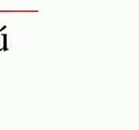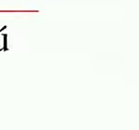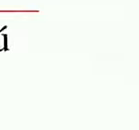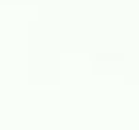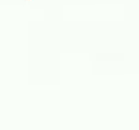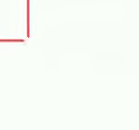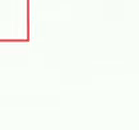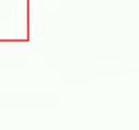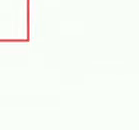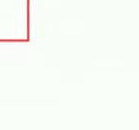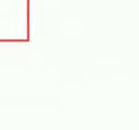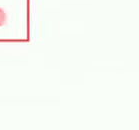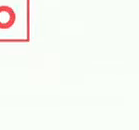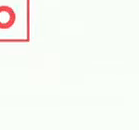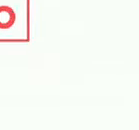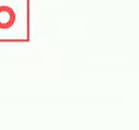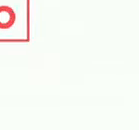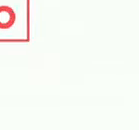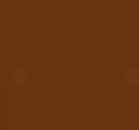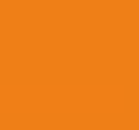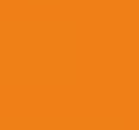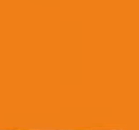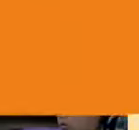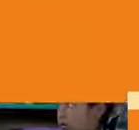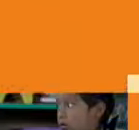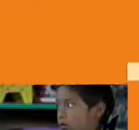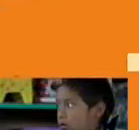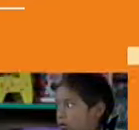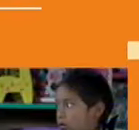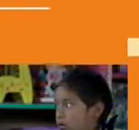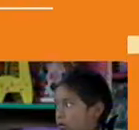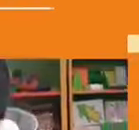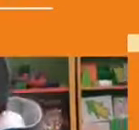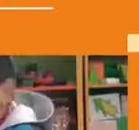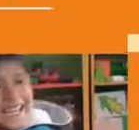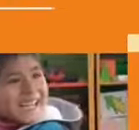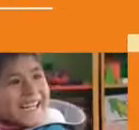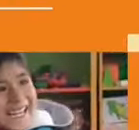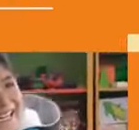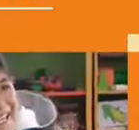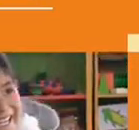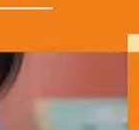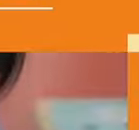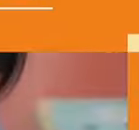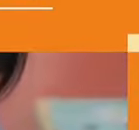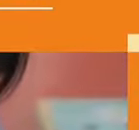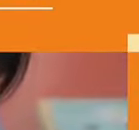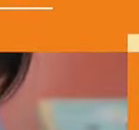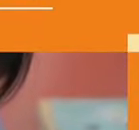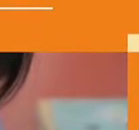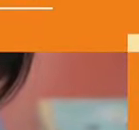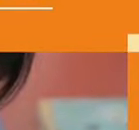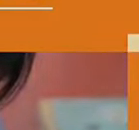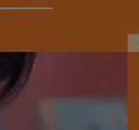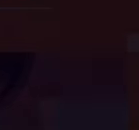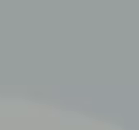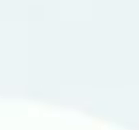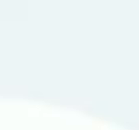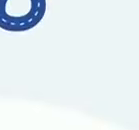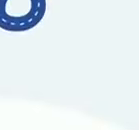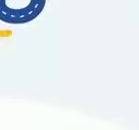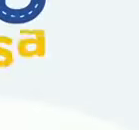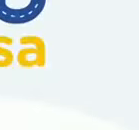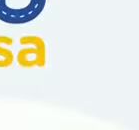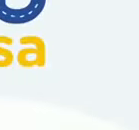Gobierno del Perú. El Perú primero. Estamos viendo Aprendo en Casa, secundaria.